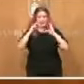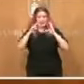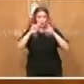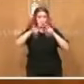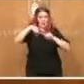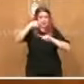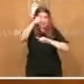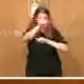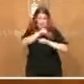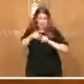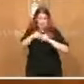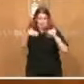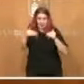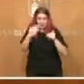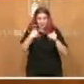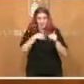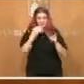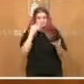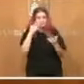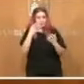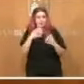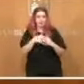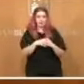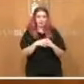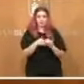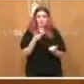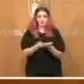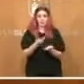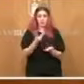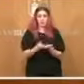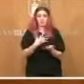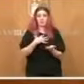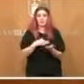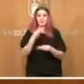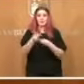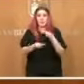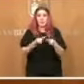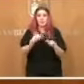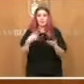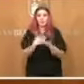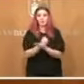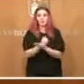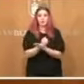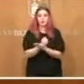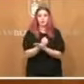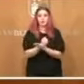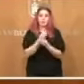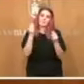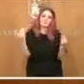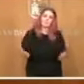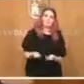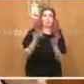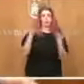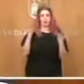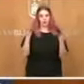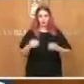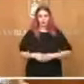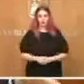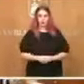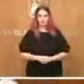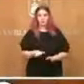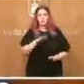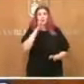semana después. Los hechos, por tanto, lo que demuestran es que se podía haber hecho todo manifiestamente mejor. Por